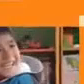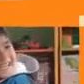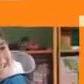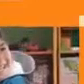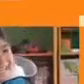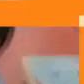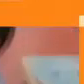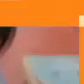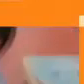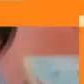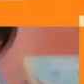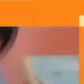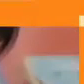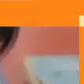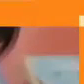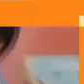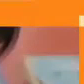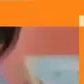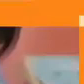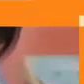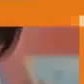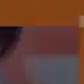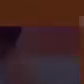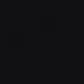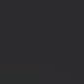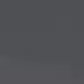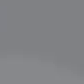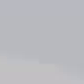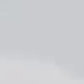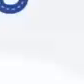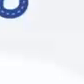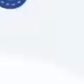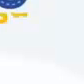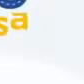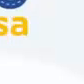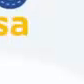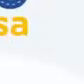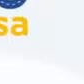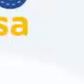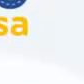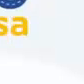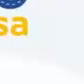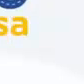en Casa, secundaria.